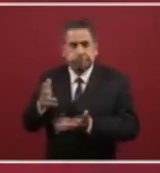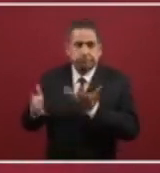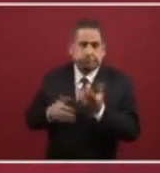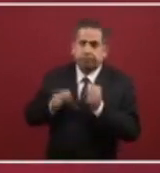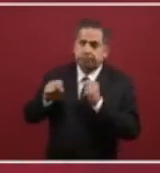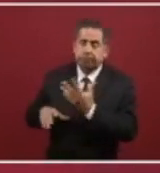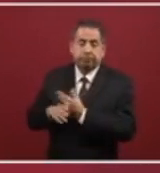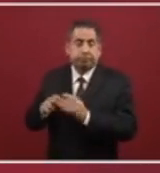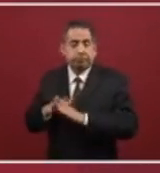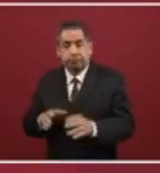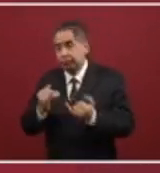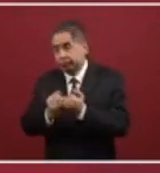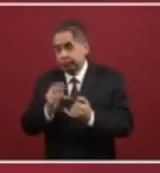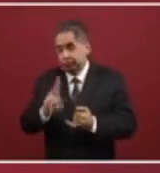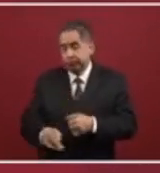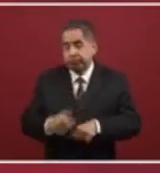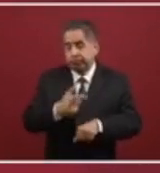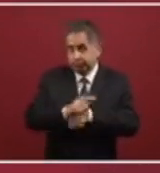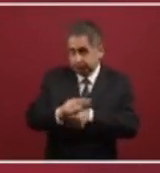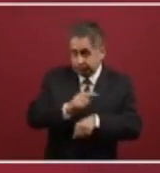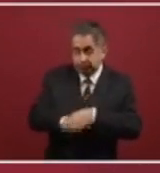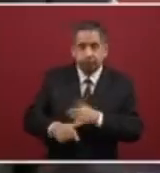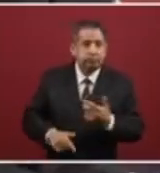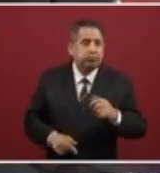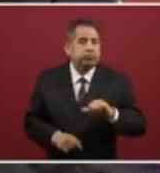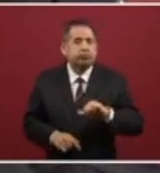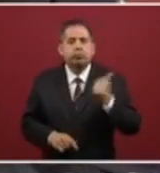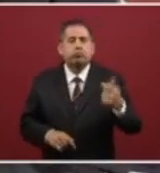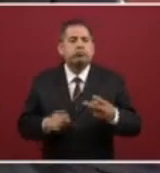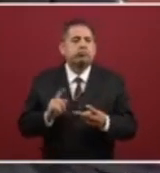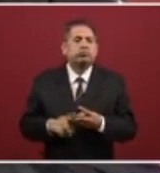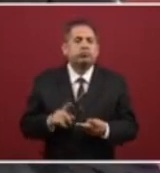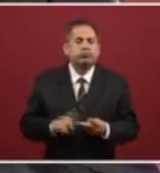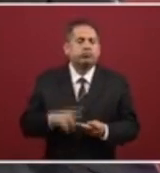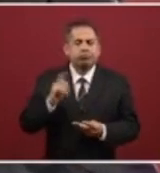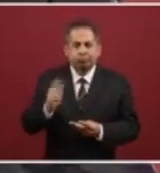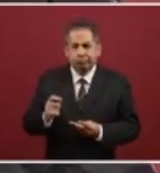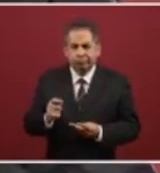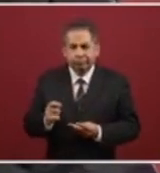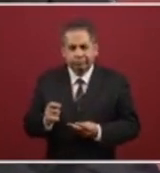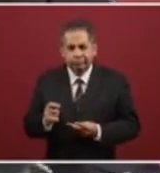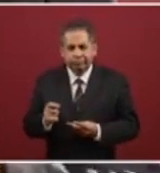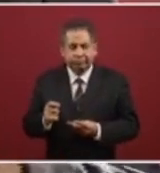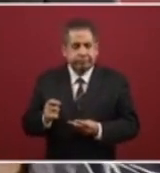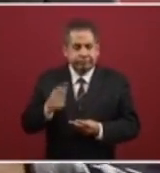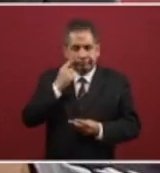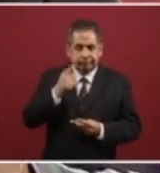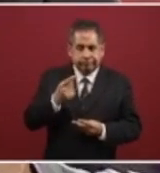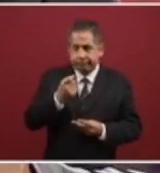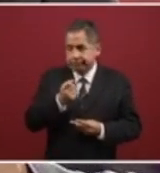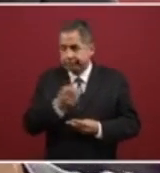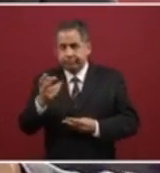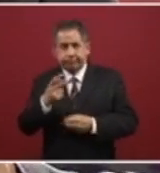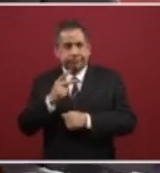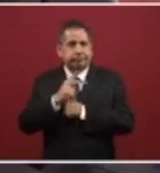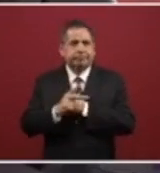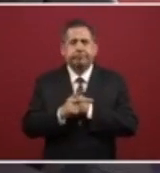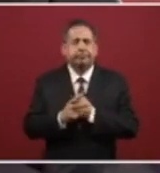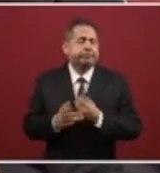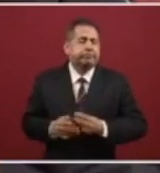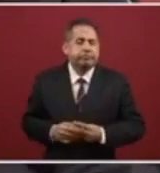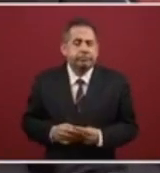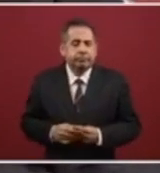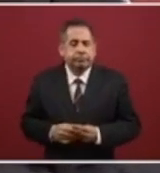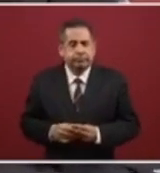parte de Guatemala. Hay otras razones que tienen que ver con la situación que se está presentando en cada uno de los países, que